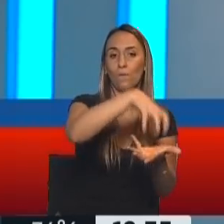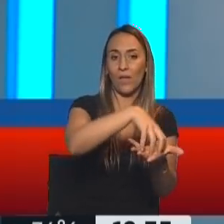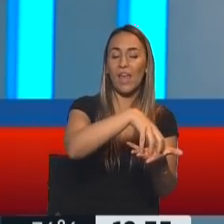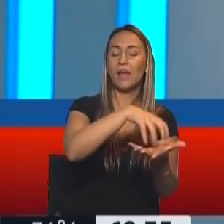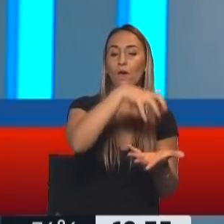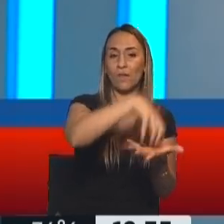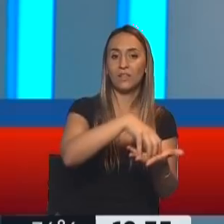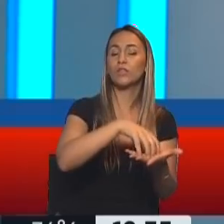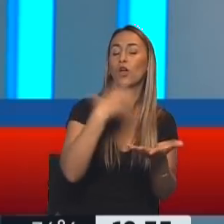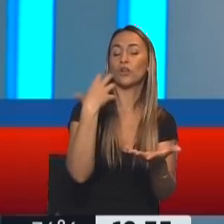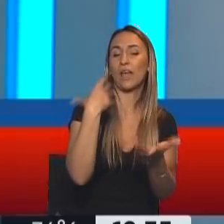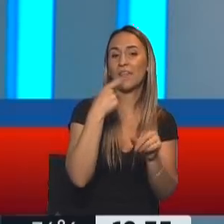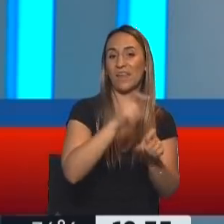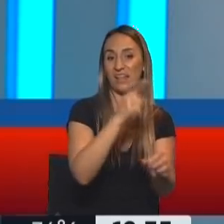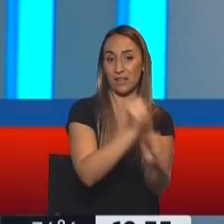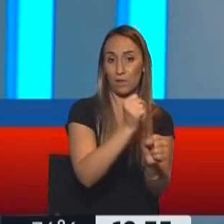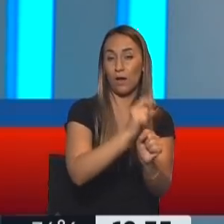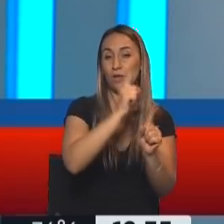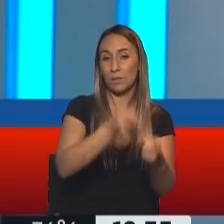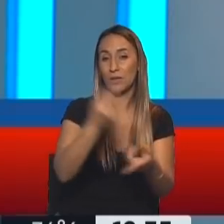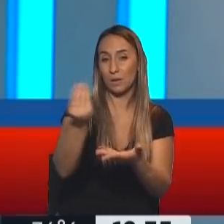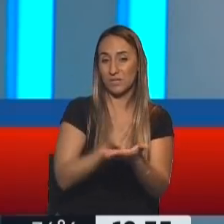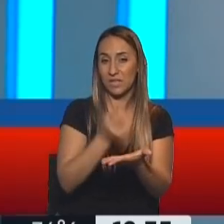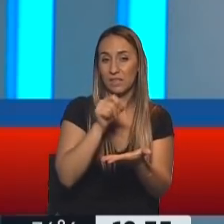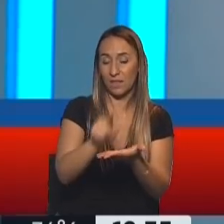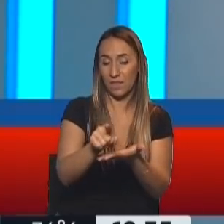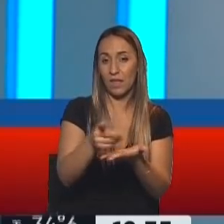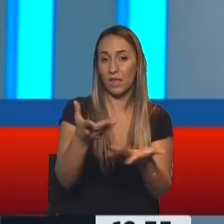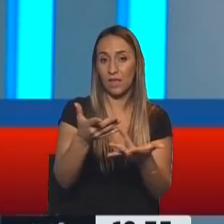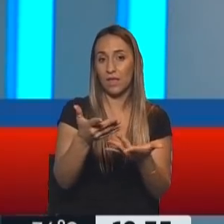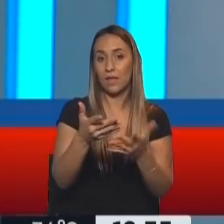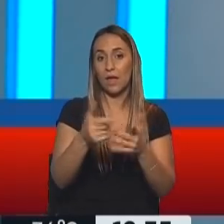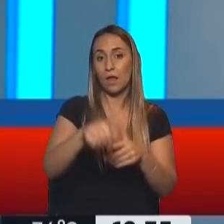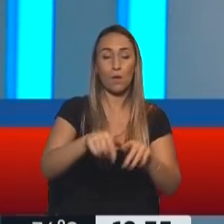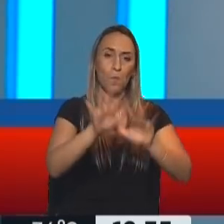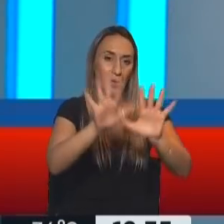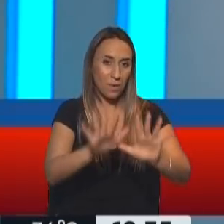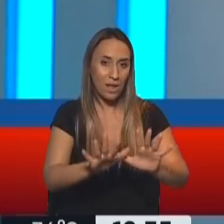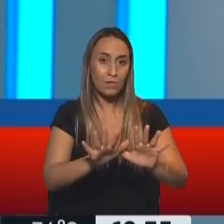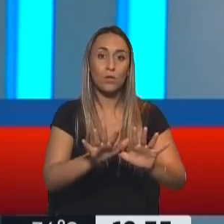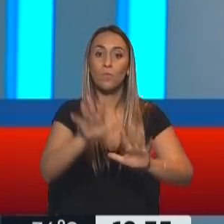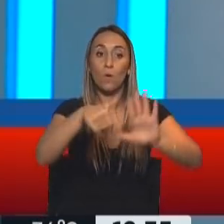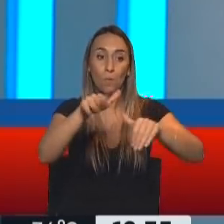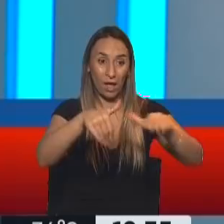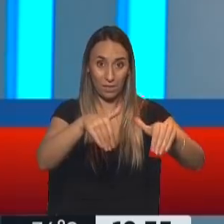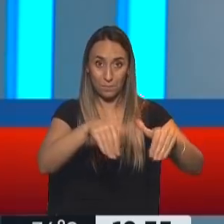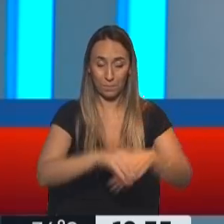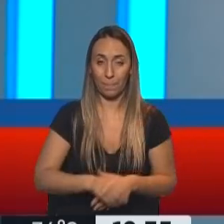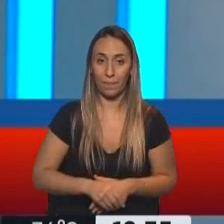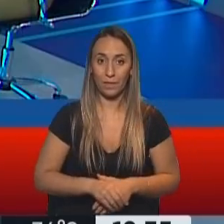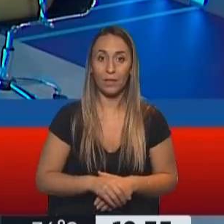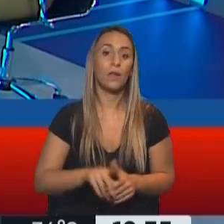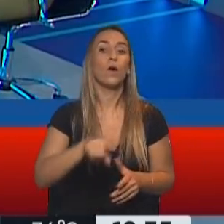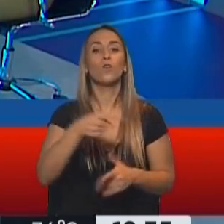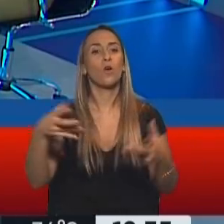Central de Trabajadores Argentinos, las invitaciones que se están cursando por estas horas. Los